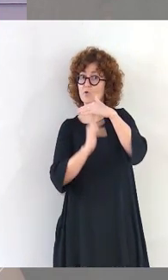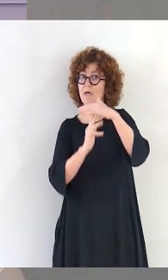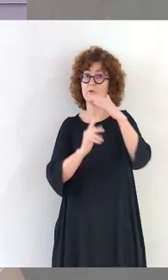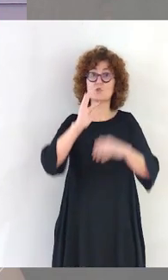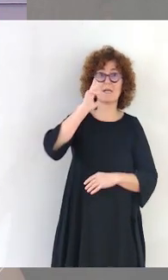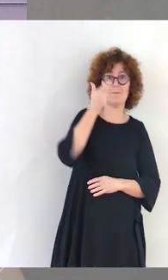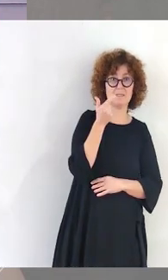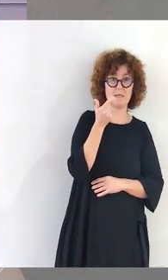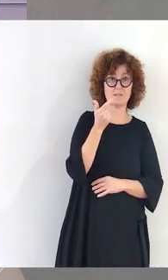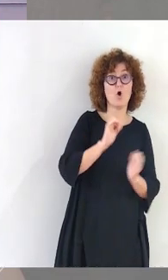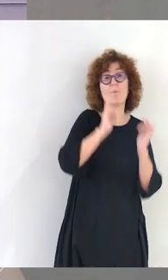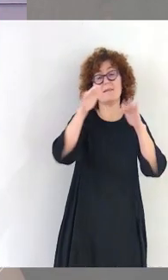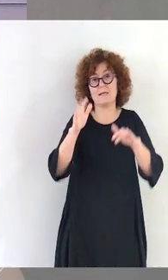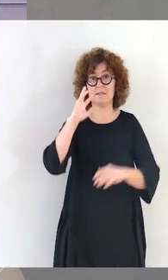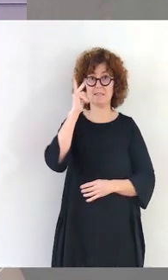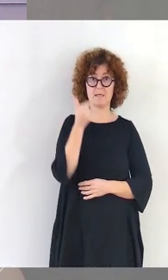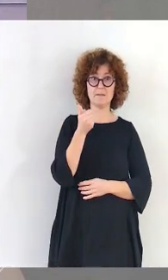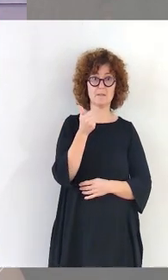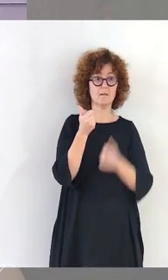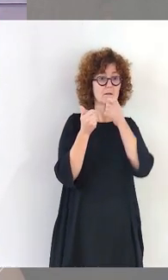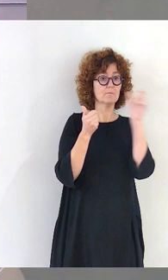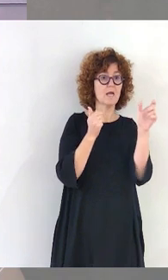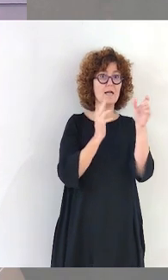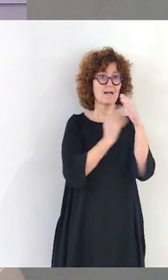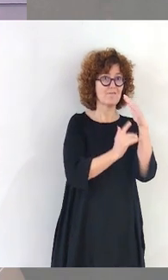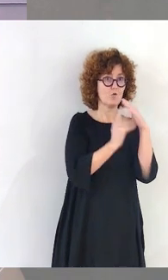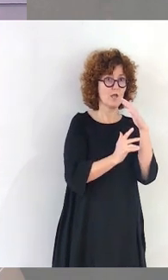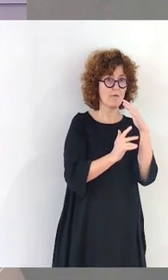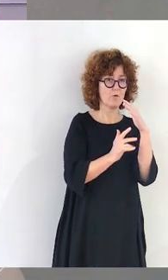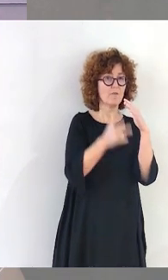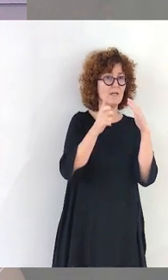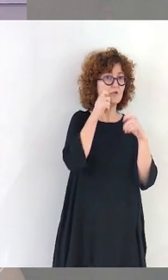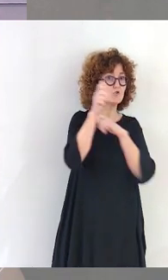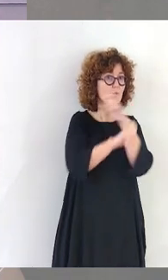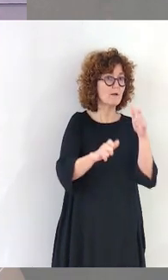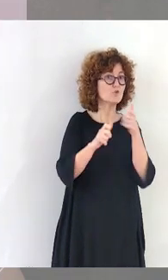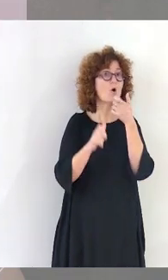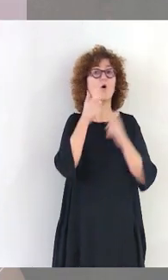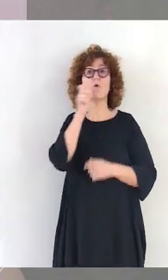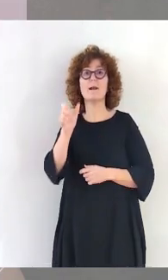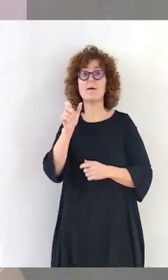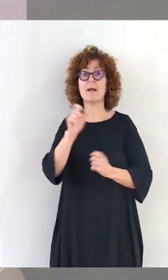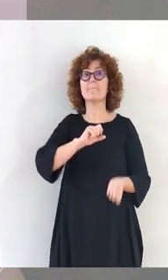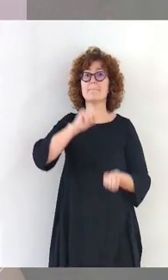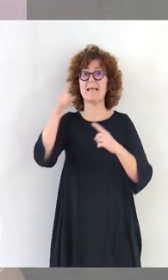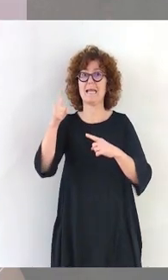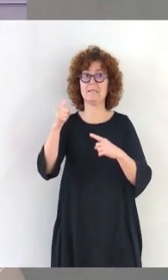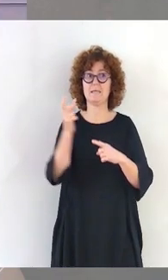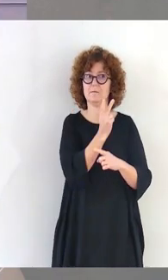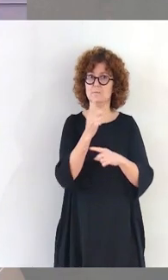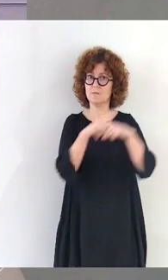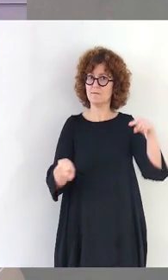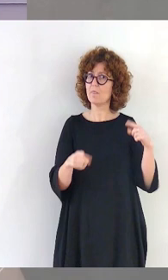climáticos y Cuál es la diferencia en usar la palabra refugiados en cuanto a derechos humanos o la palabra migrantes es esencial